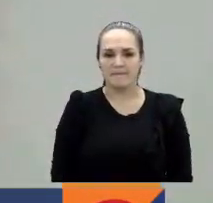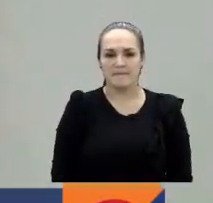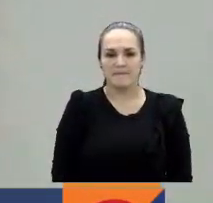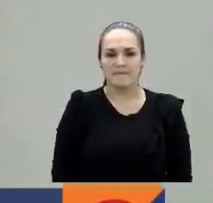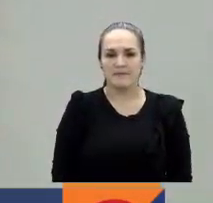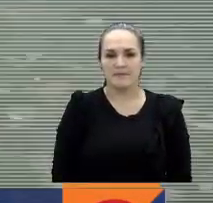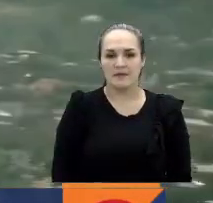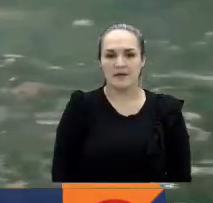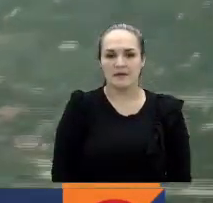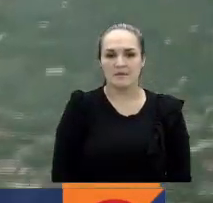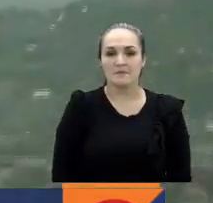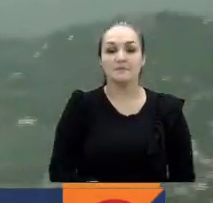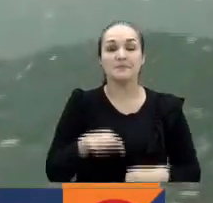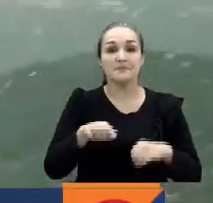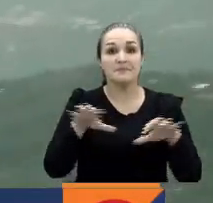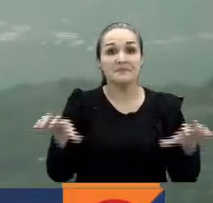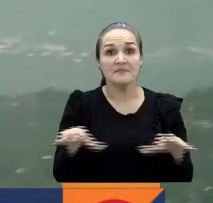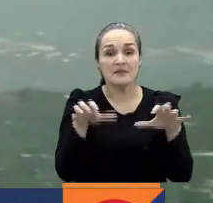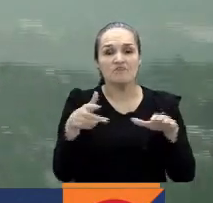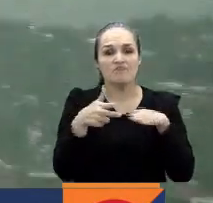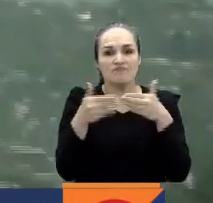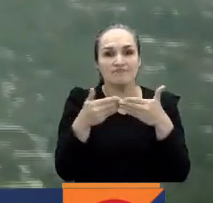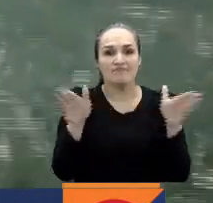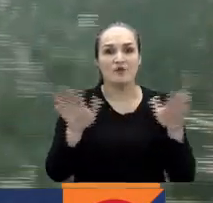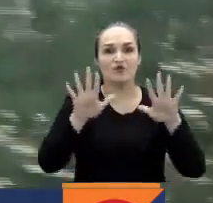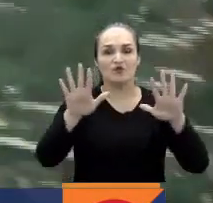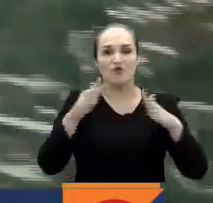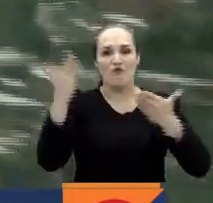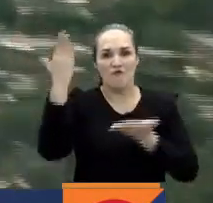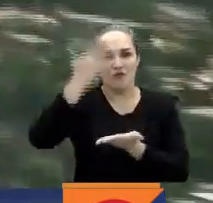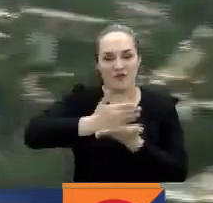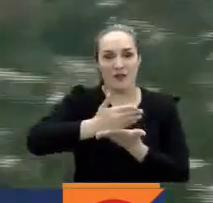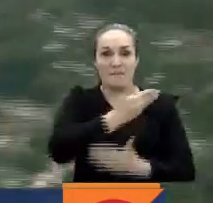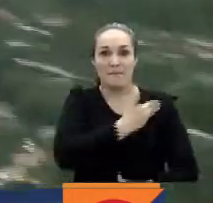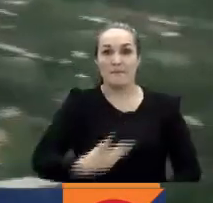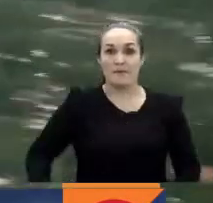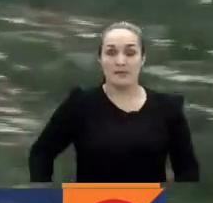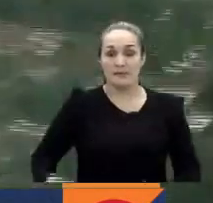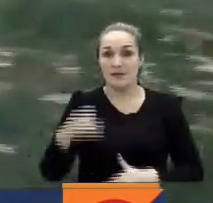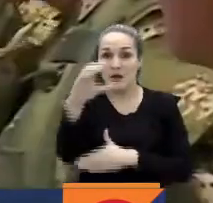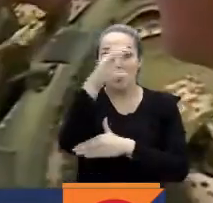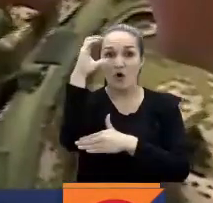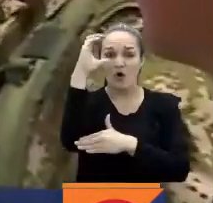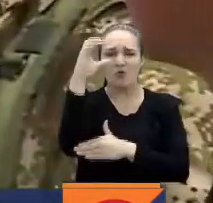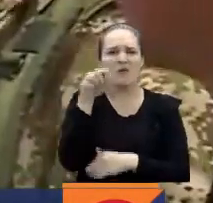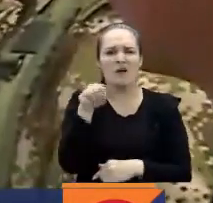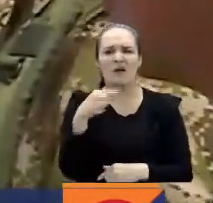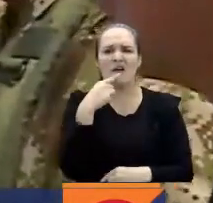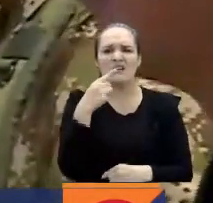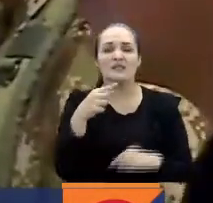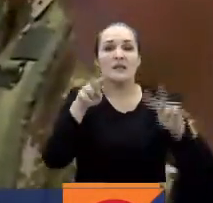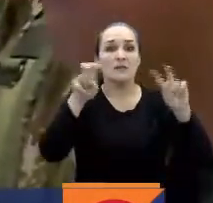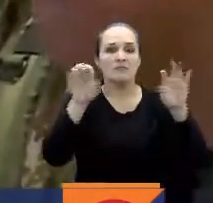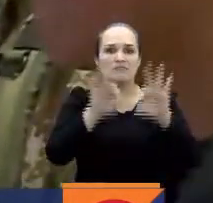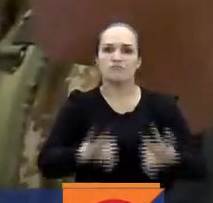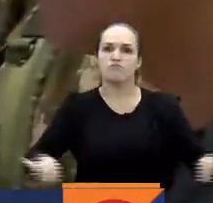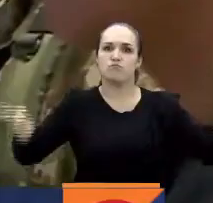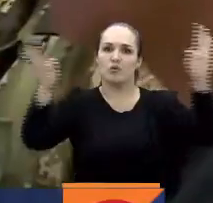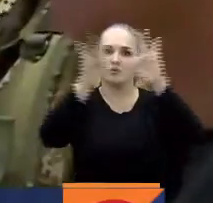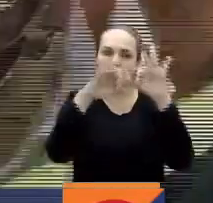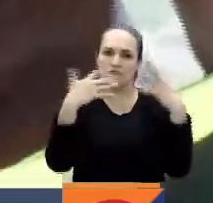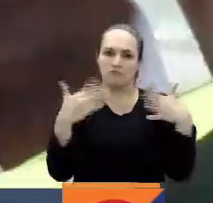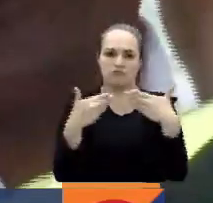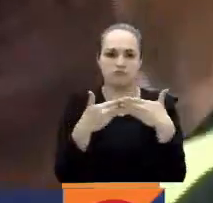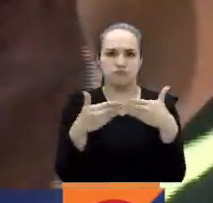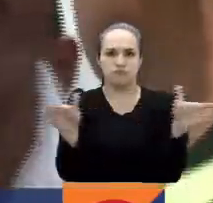Después de los actos simbólicos de reactivación de la frontera, el presidente de la República se refirió a la trascendencia de la reactivación